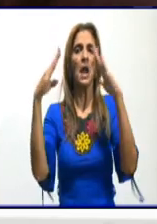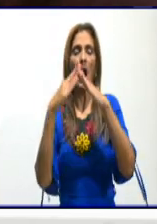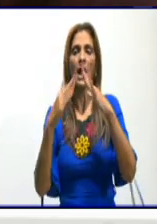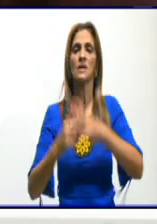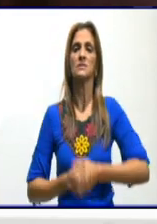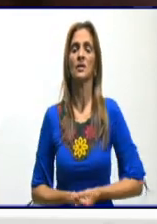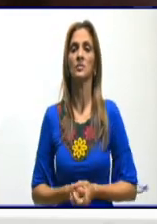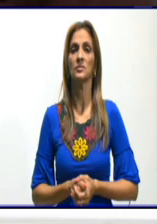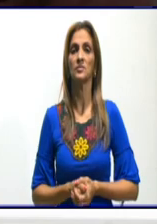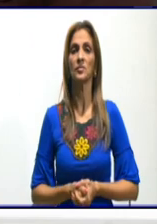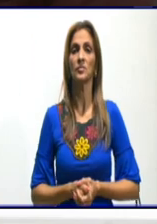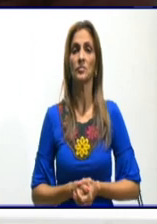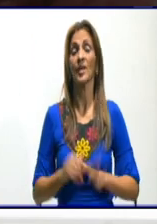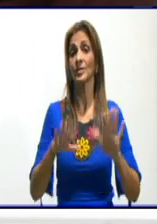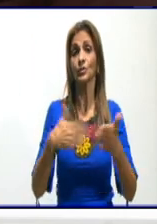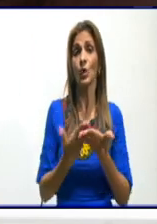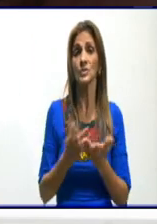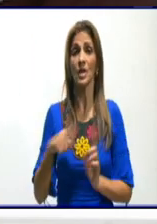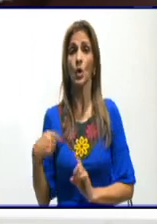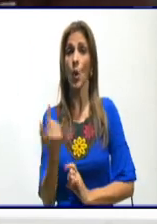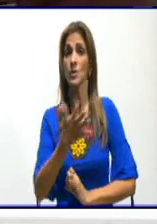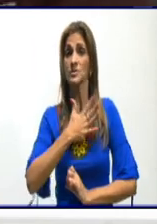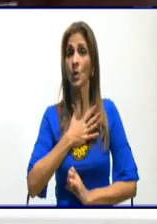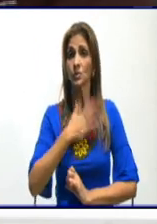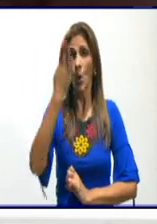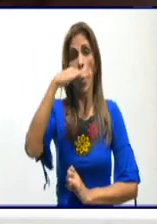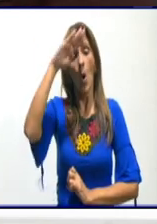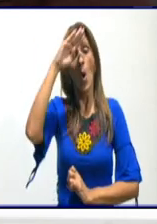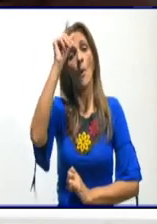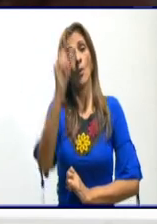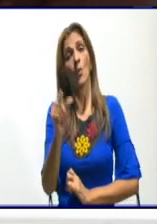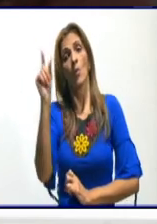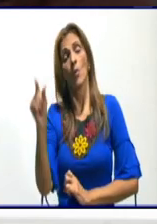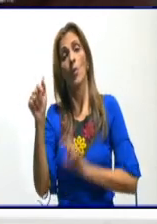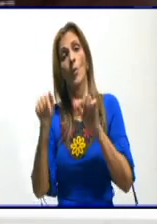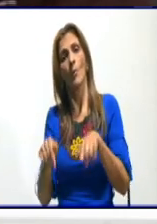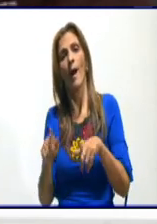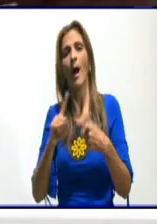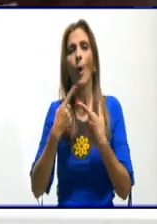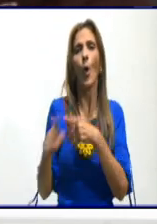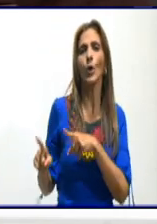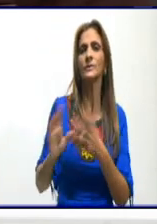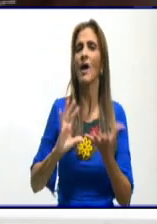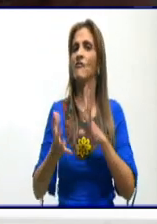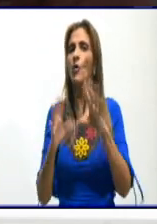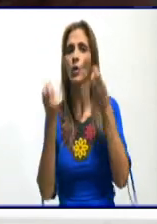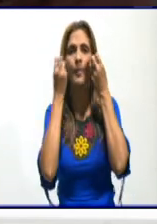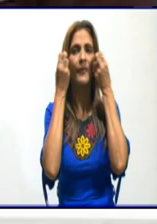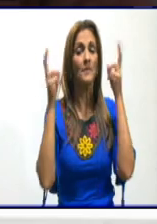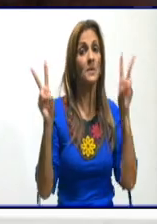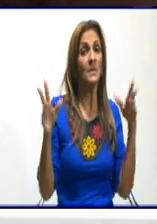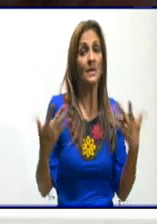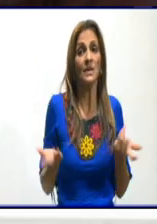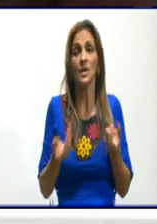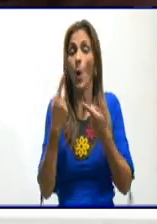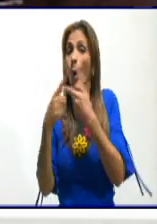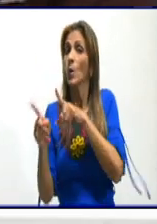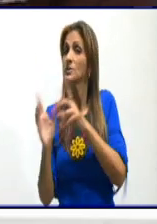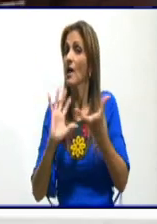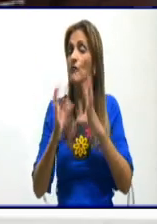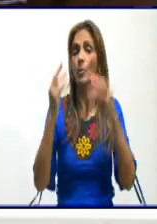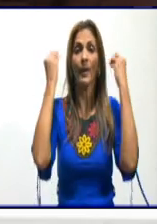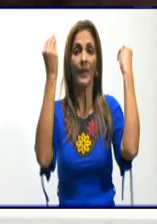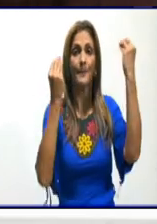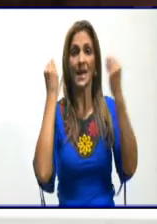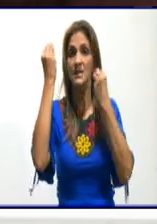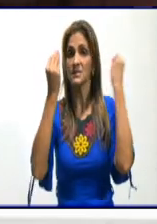COVID. Nosotros los cubanos tenemos otra flema, es otra idiosincrasia, otra manera de pensar y de